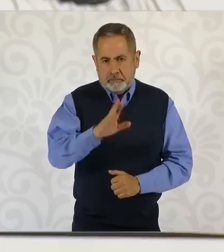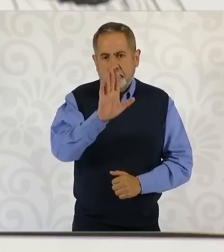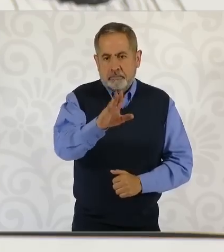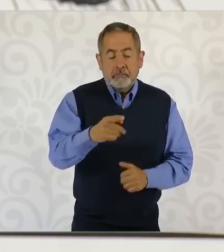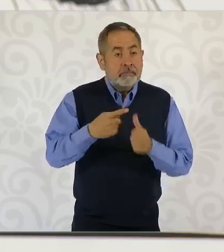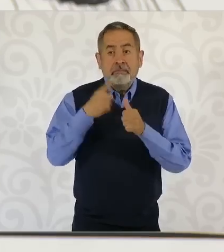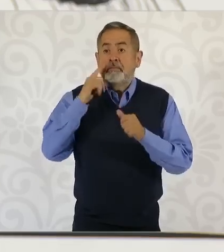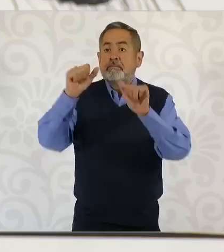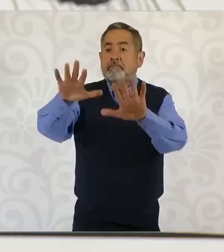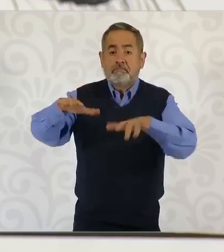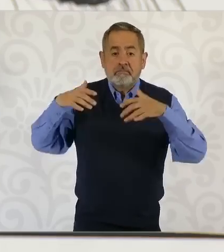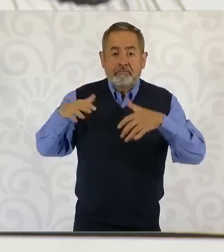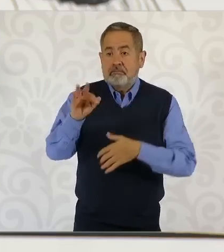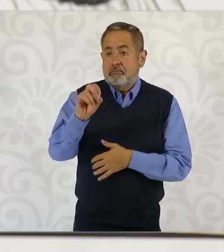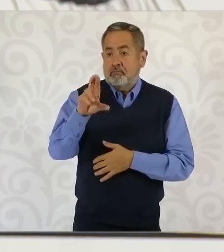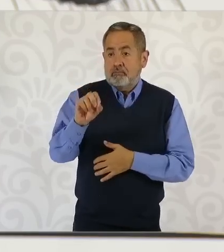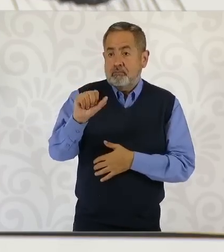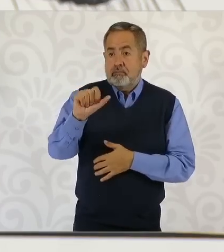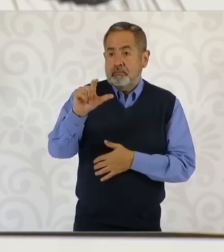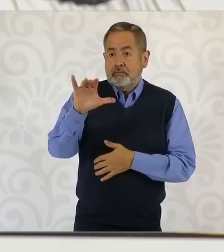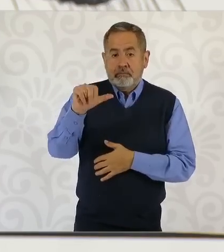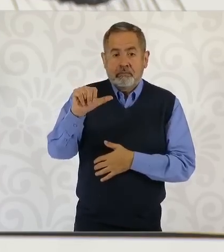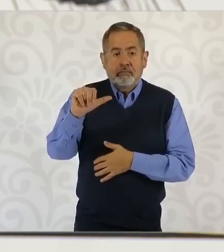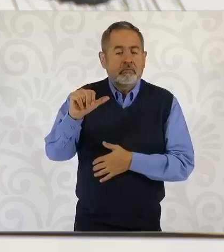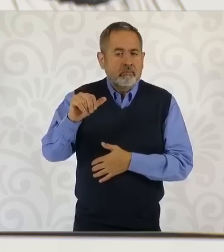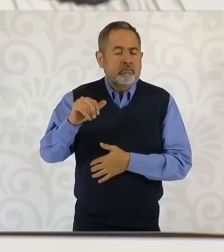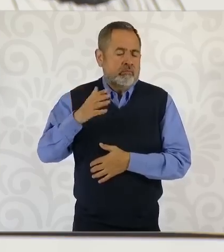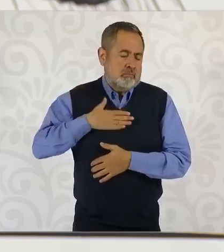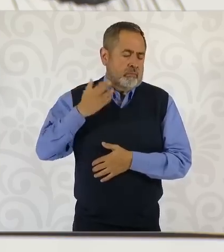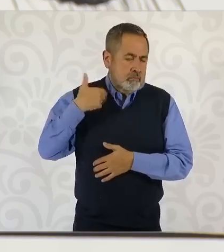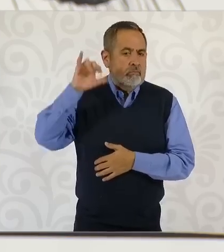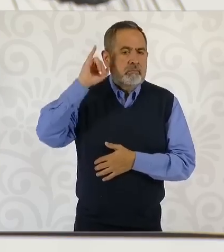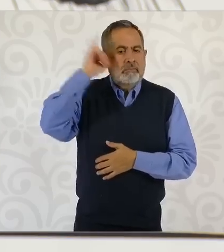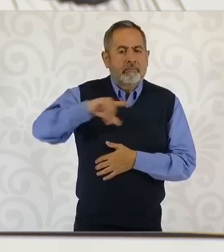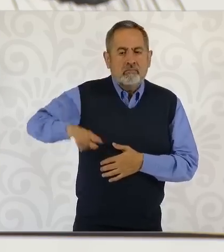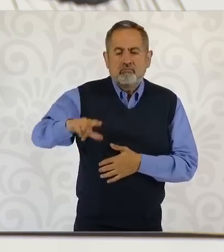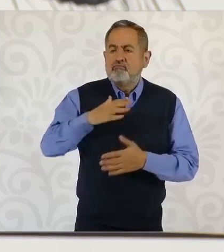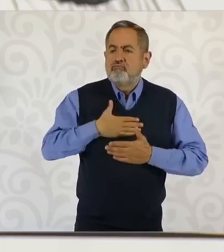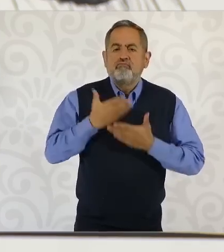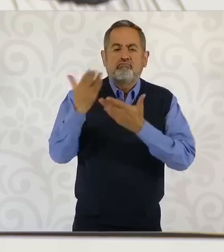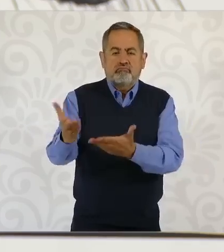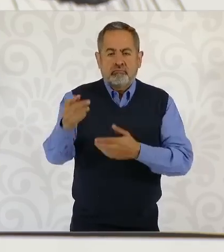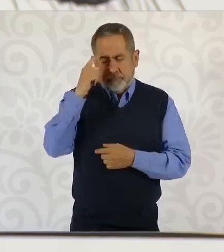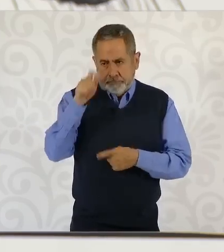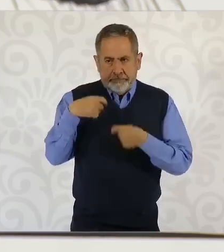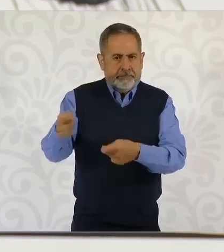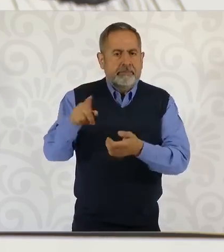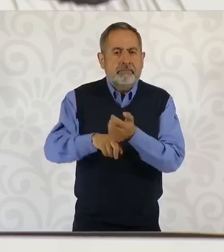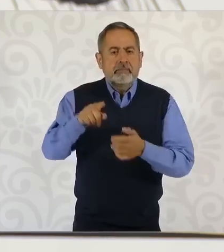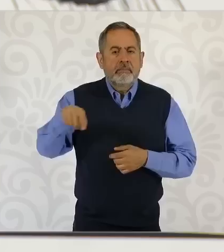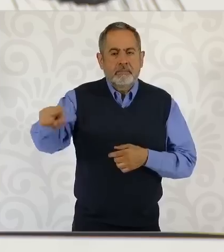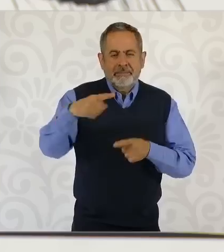Foro Alicia se lo dimos nosotros cuando fui jefa de gobierno. El Foro Alicia